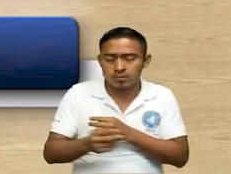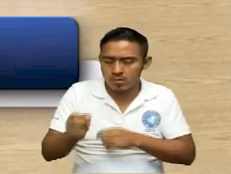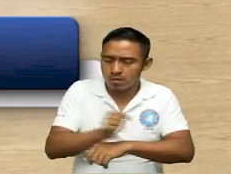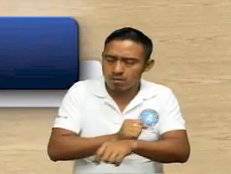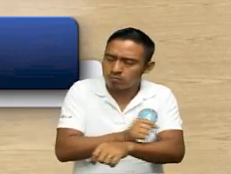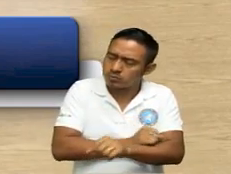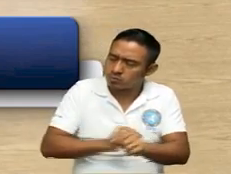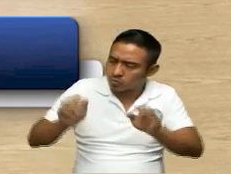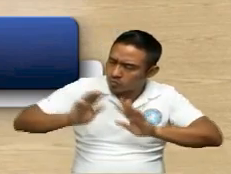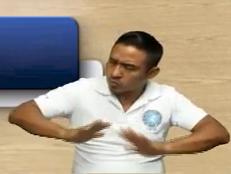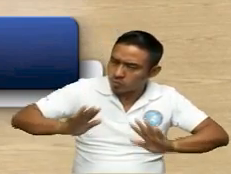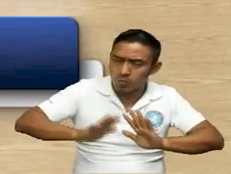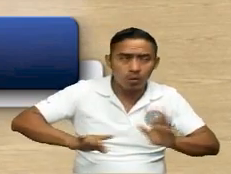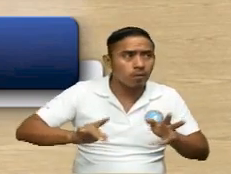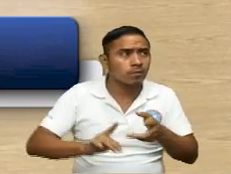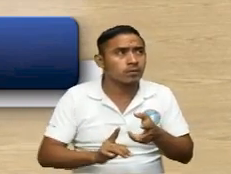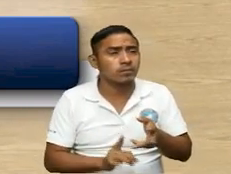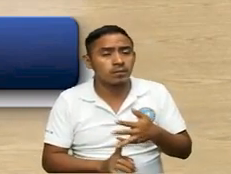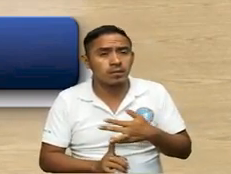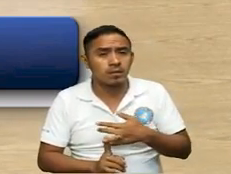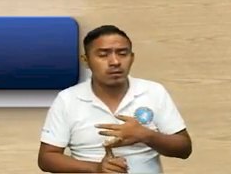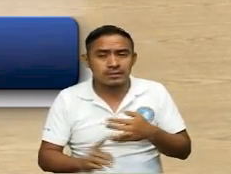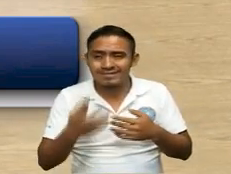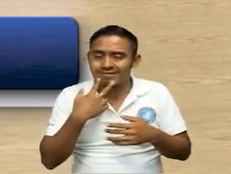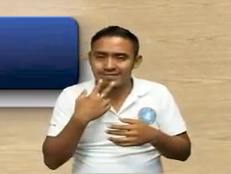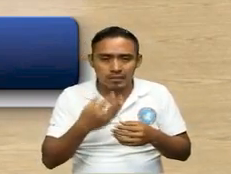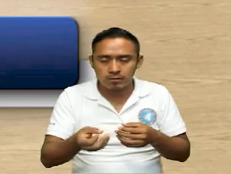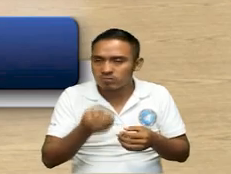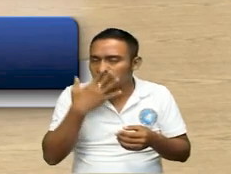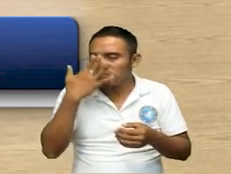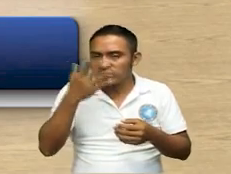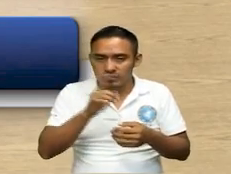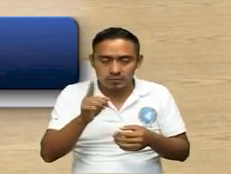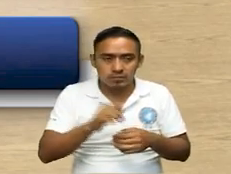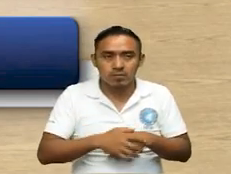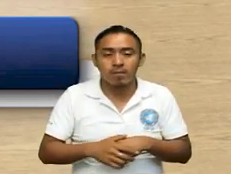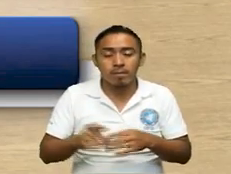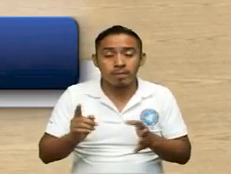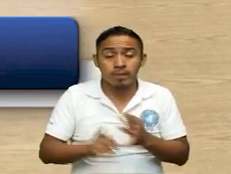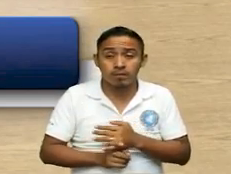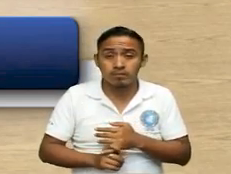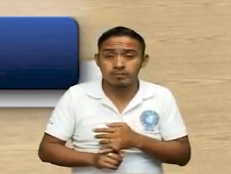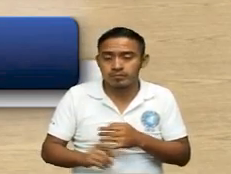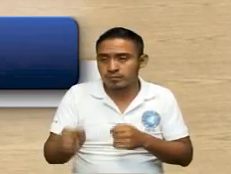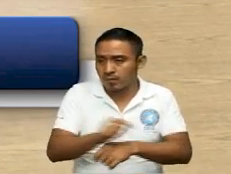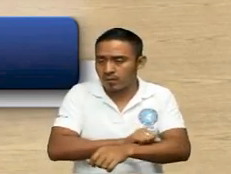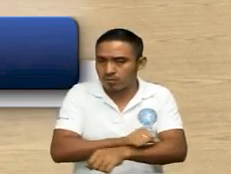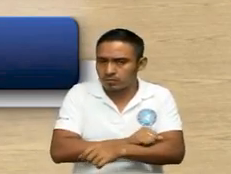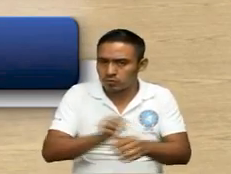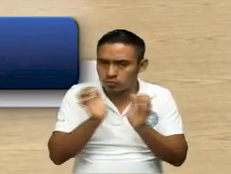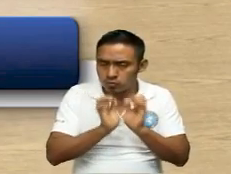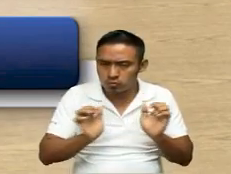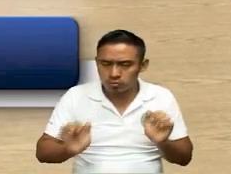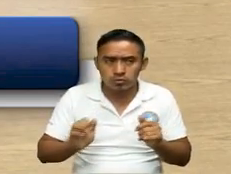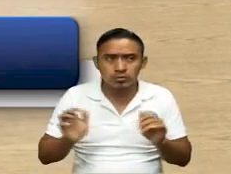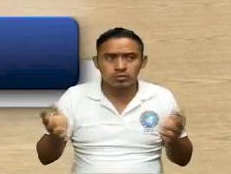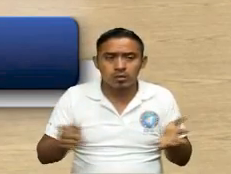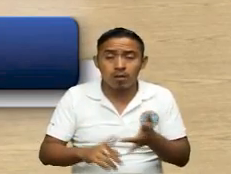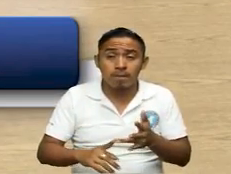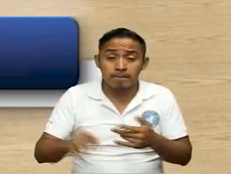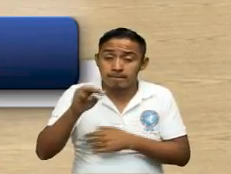¿ya? Principalmente jabones sin olor y sin color. Estamos hablando de jabones de niños, por ejemplo, jabones de